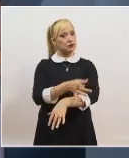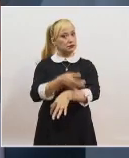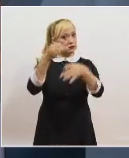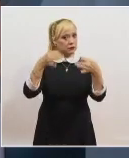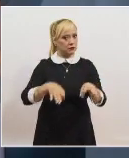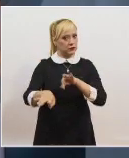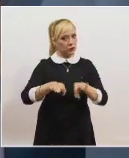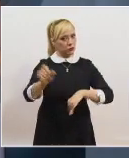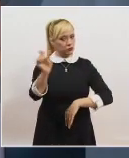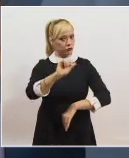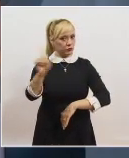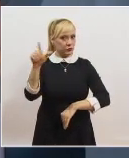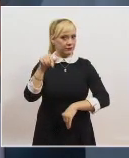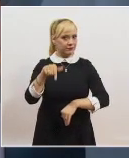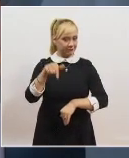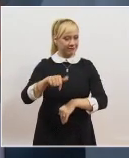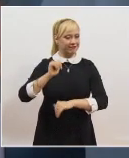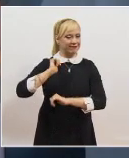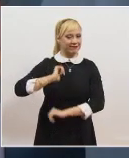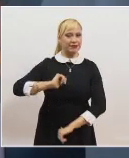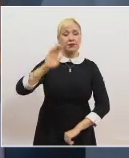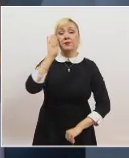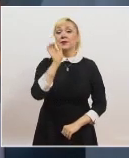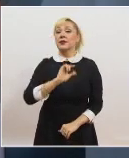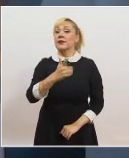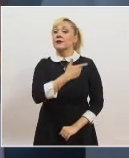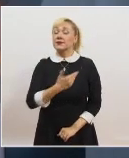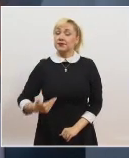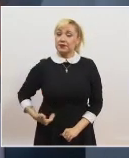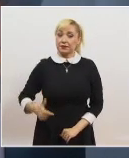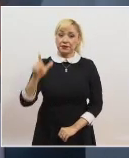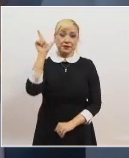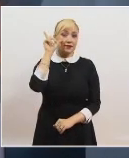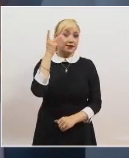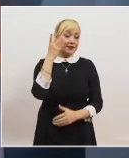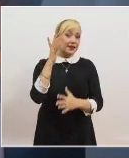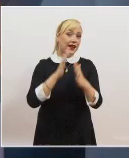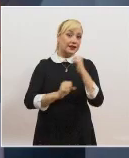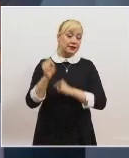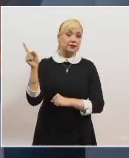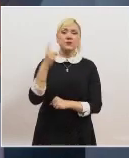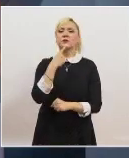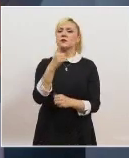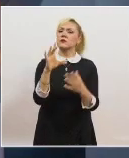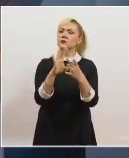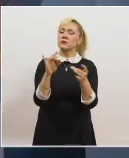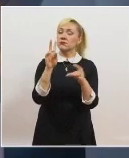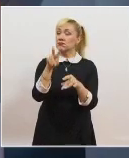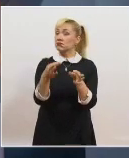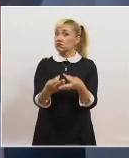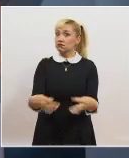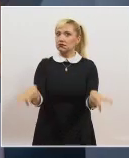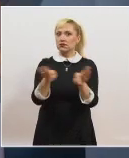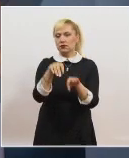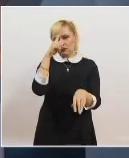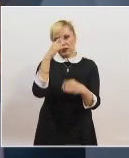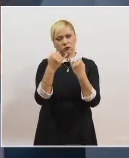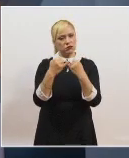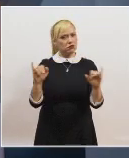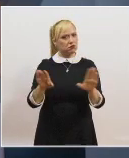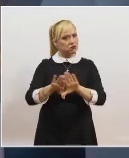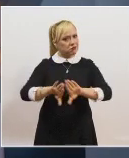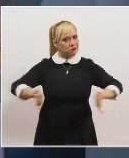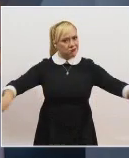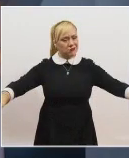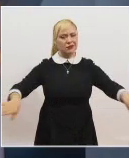ministra presidenta del Poder Judicial de la Federación, Norma Lucía Piña Hernández, explicó la importancia que tiene la independencia